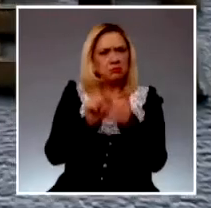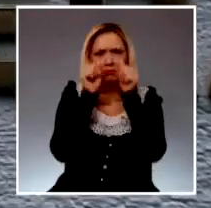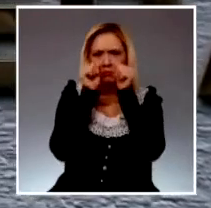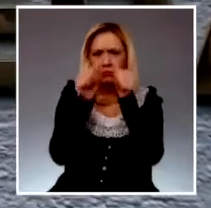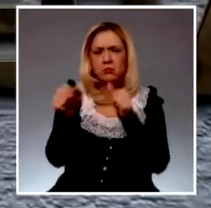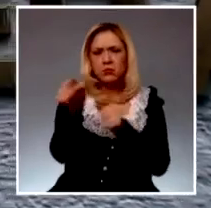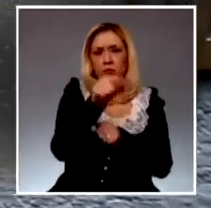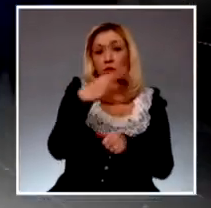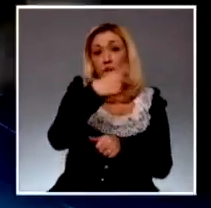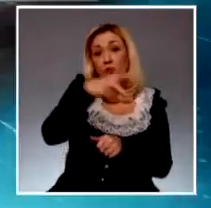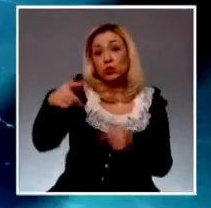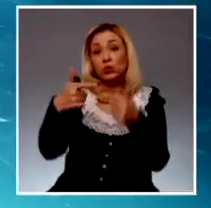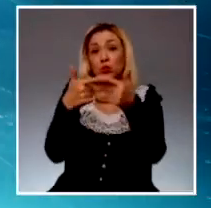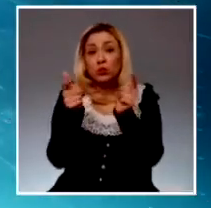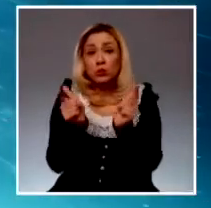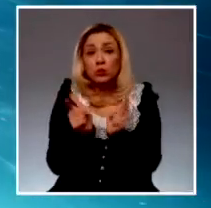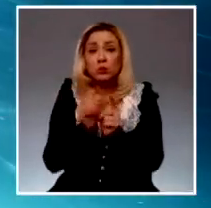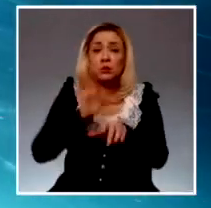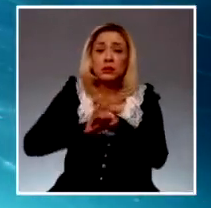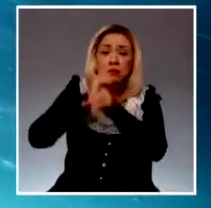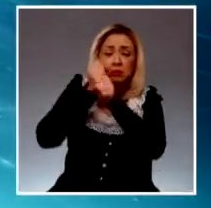vulnerables.